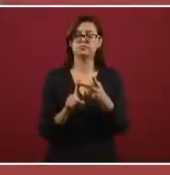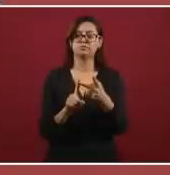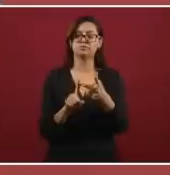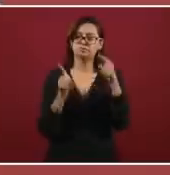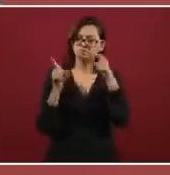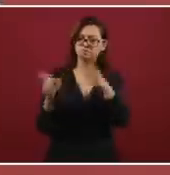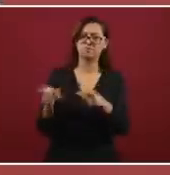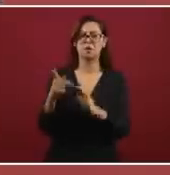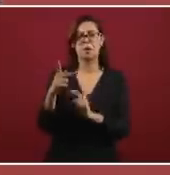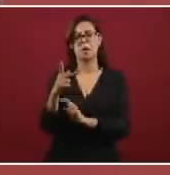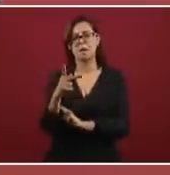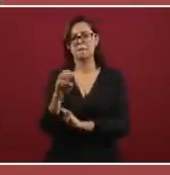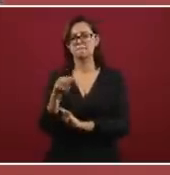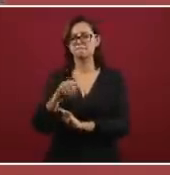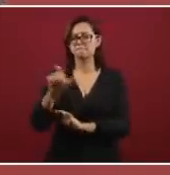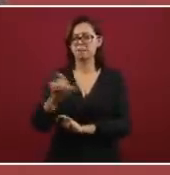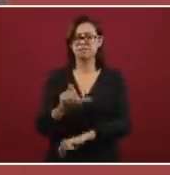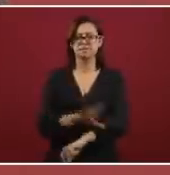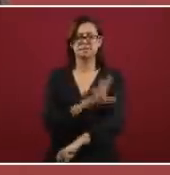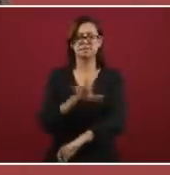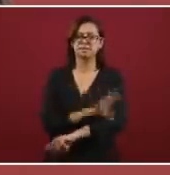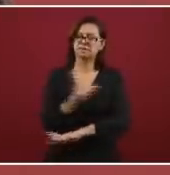la recuperación del sector energético,